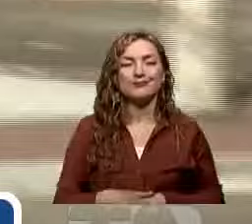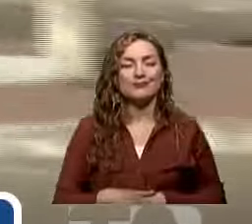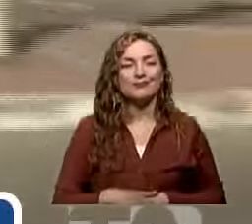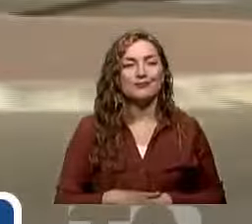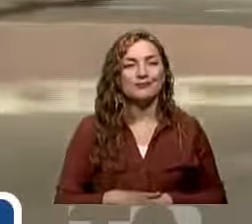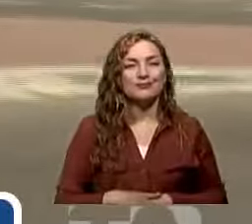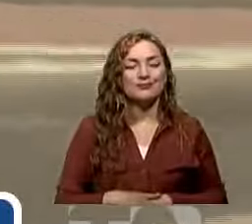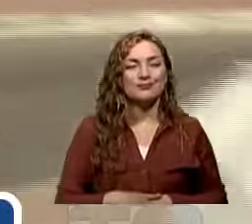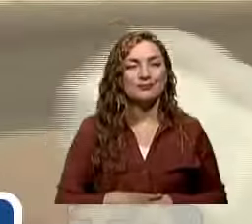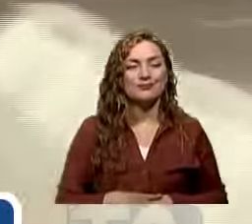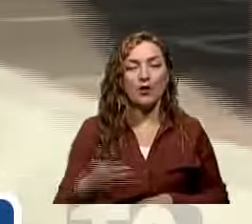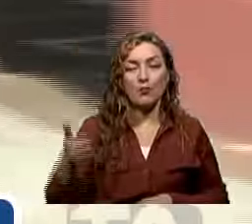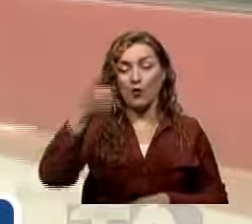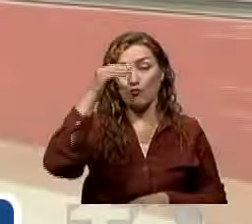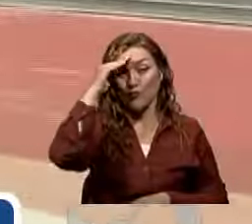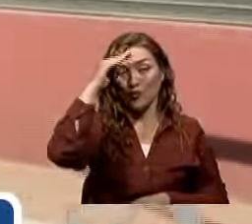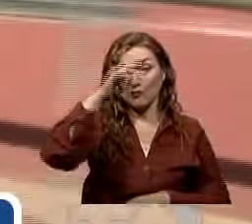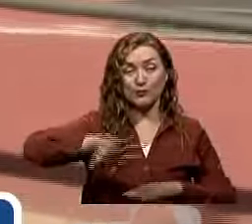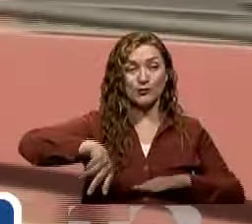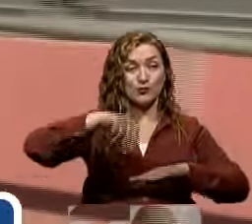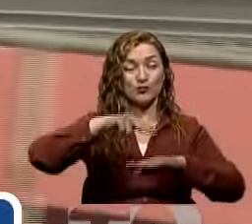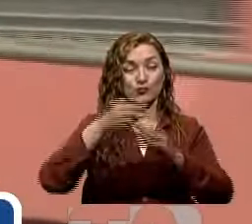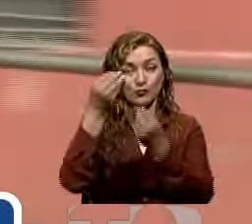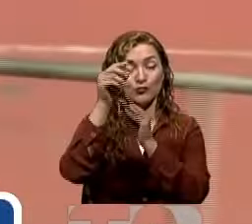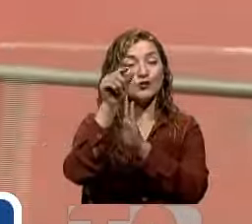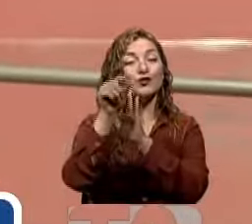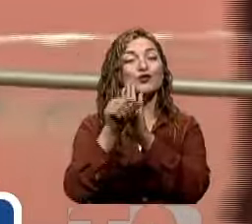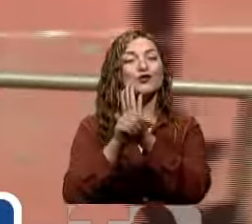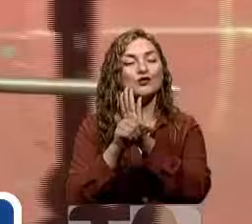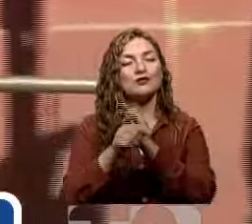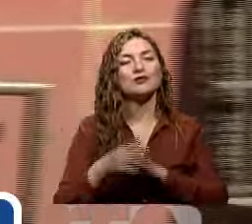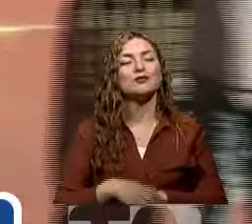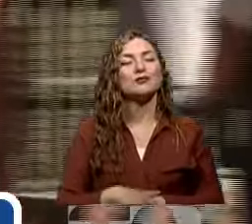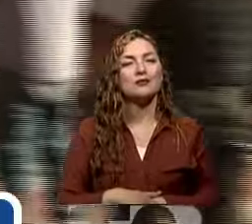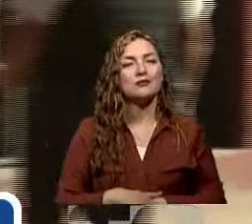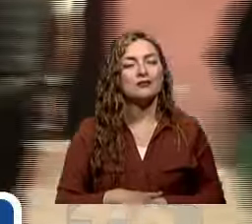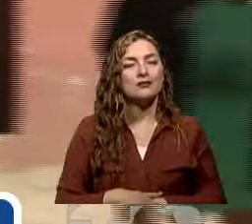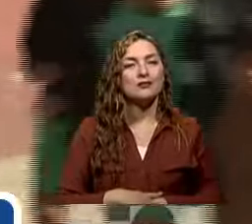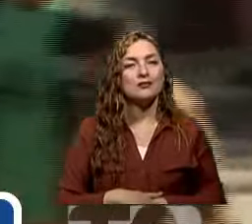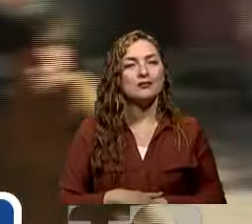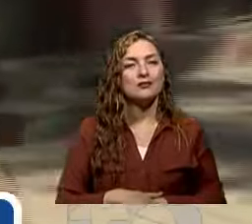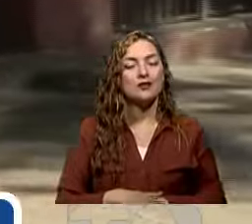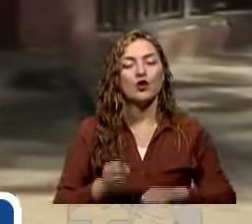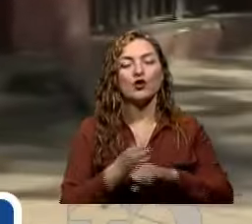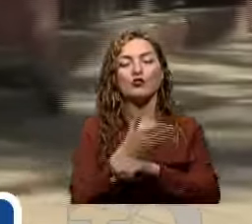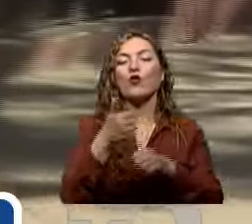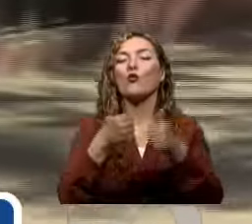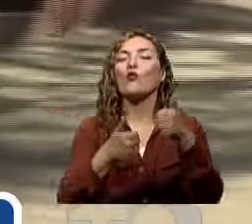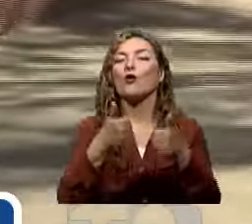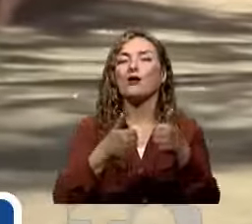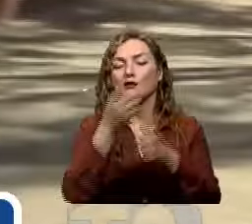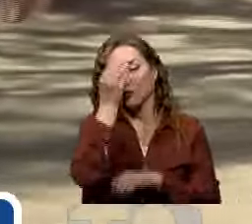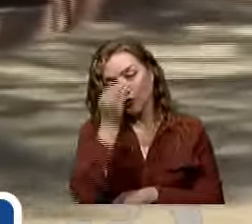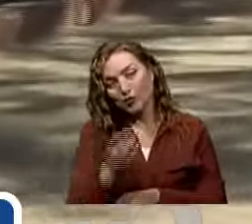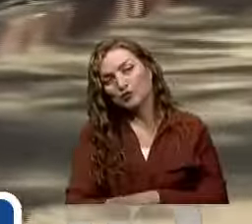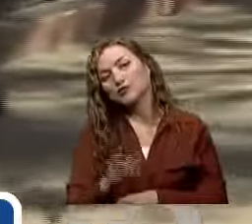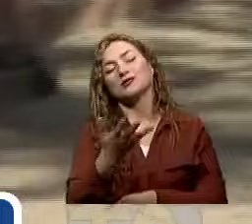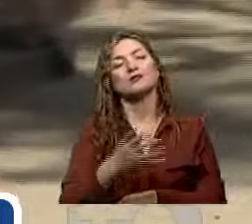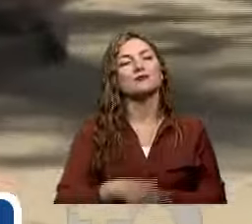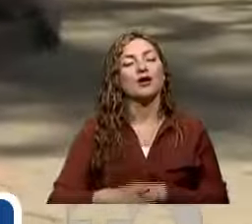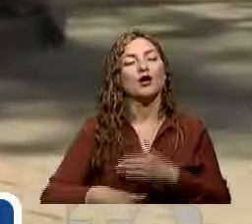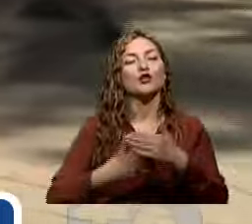el mayor de la policía para que nos informe todo a detalles en torno a este operativo y, por supuesto, cuáles las recomendaciones a la ciudadanía. Muy buenos días. Sí, muy buenos días a